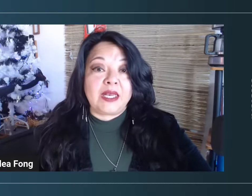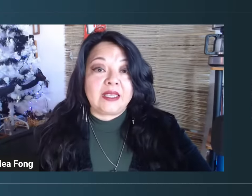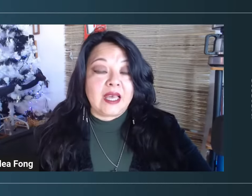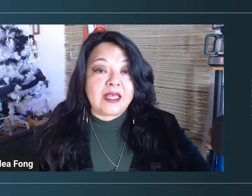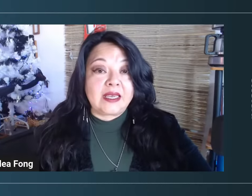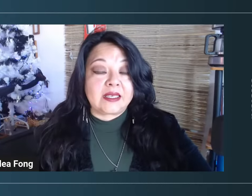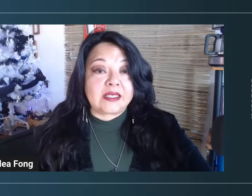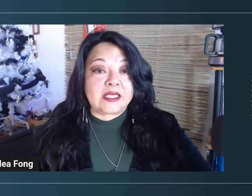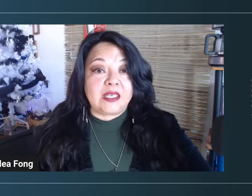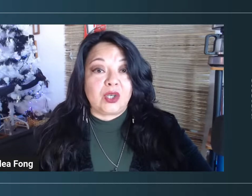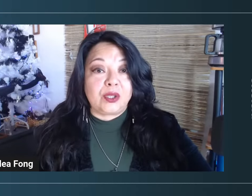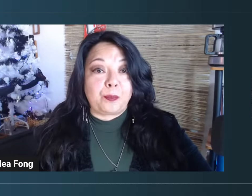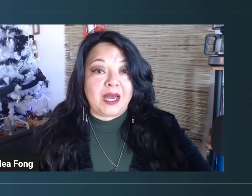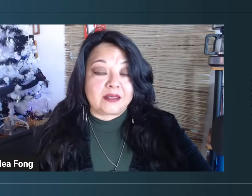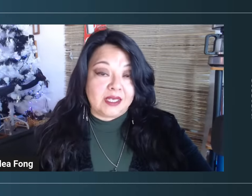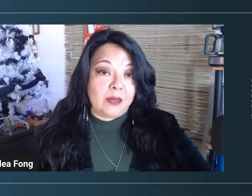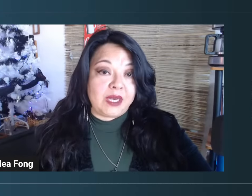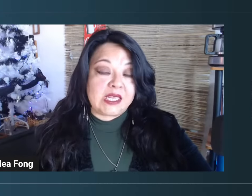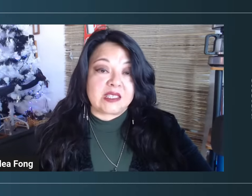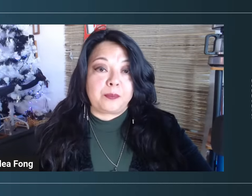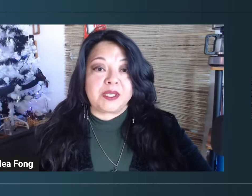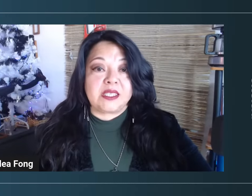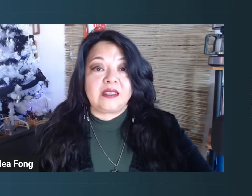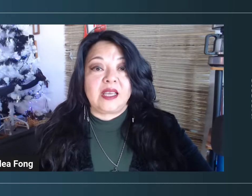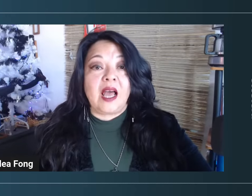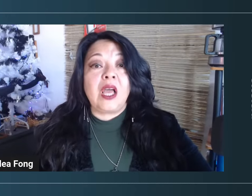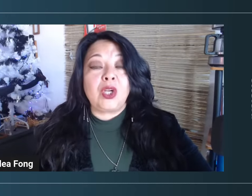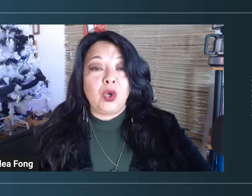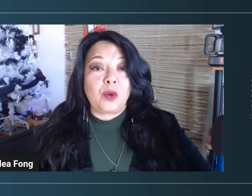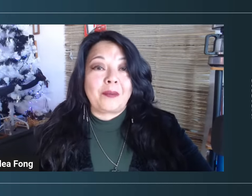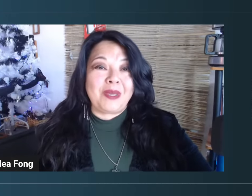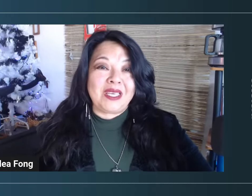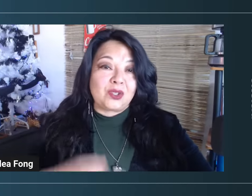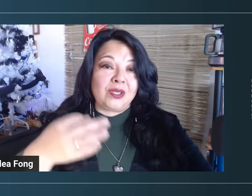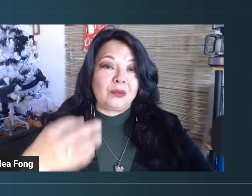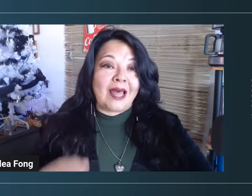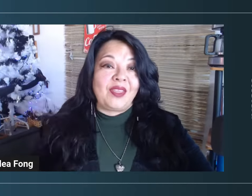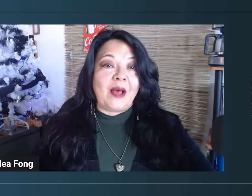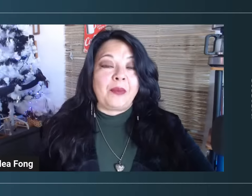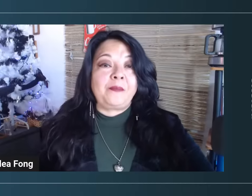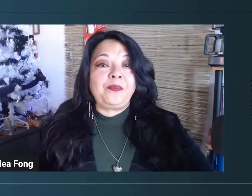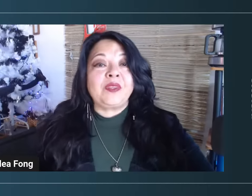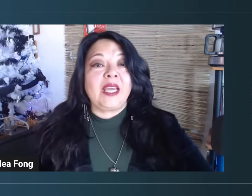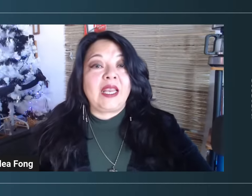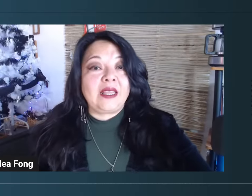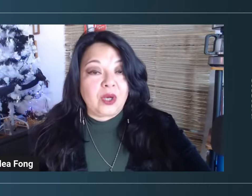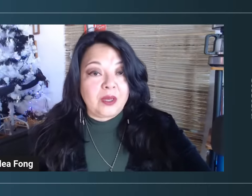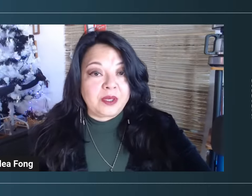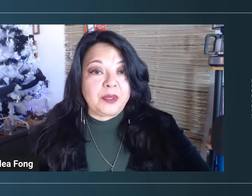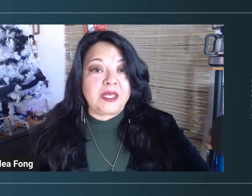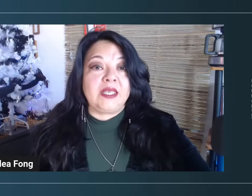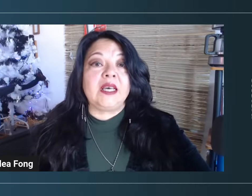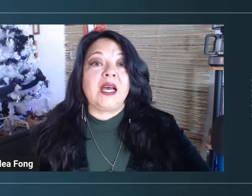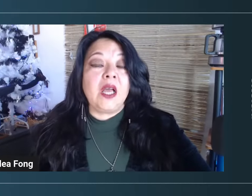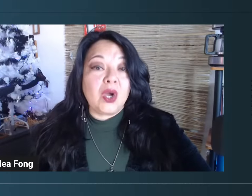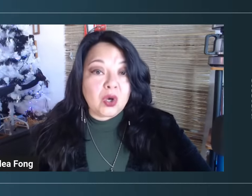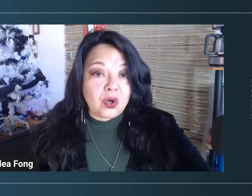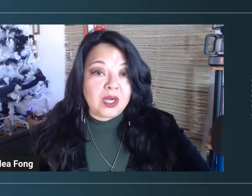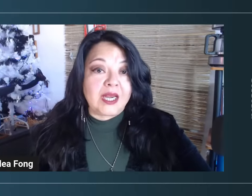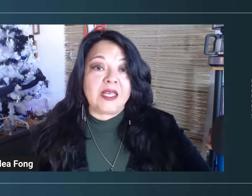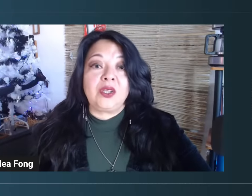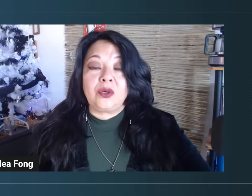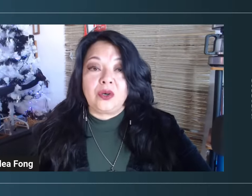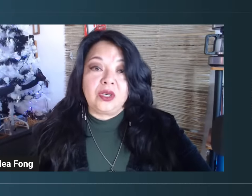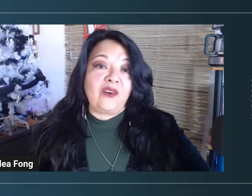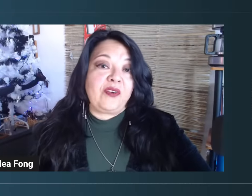y amabilidad hay que decirlo de parte de la ministra presidenta Norma piña toda una dama que le dio la bienvenida con